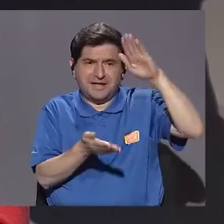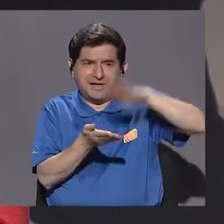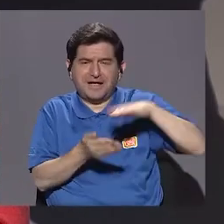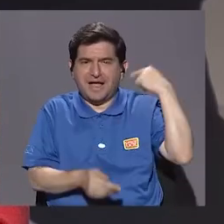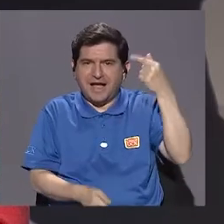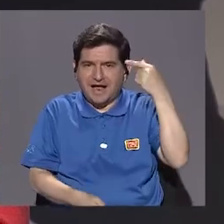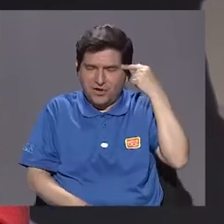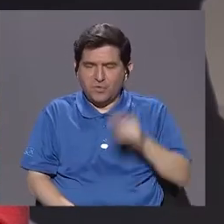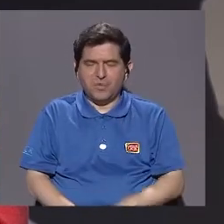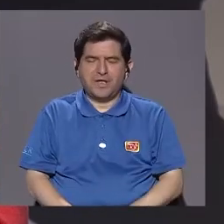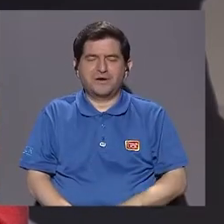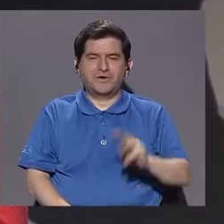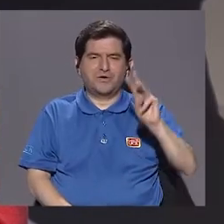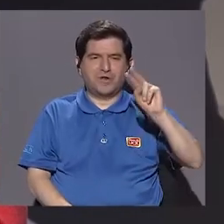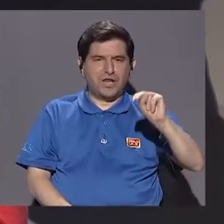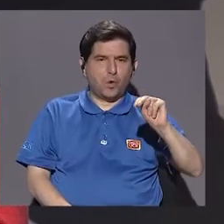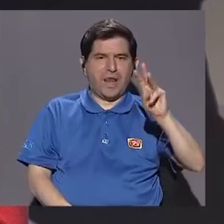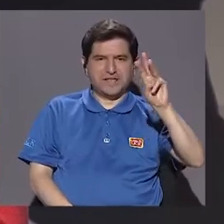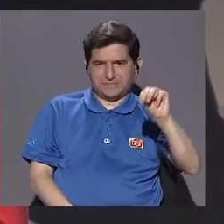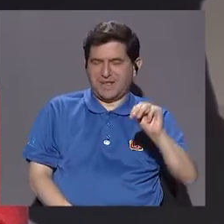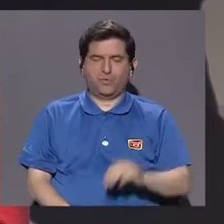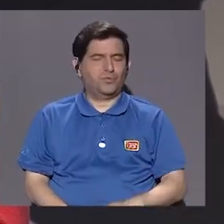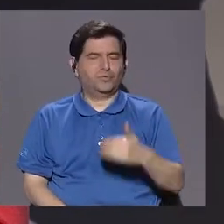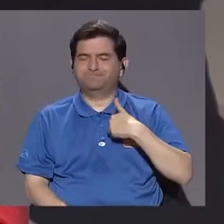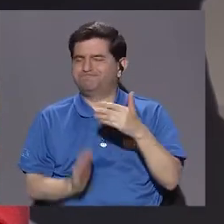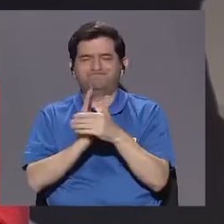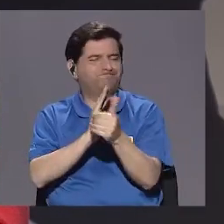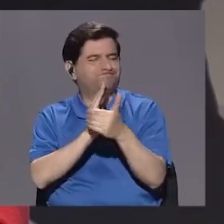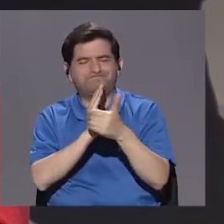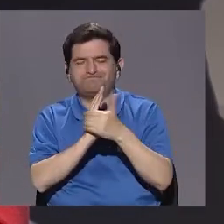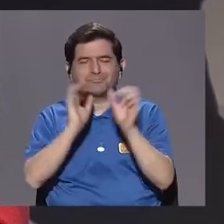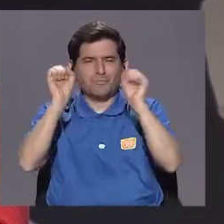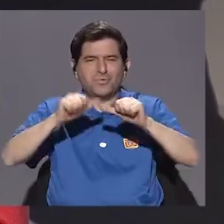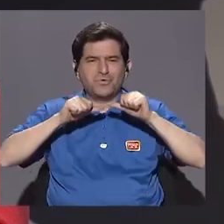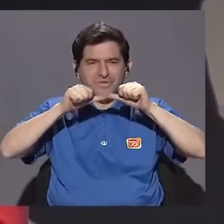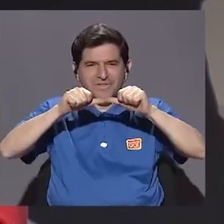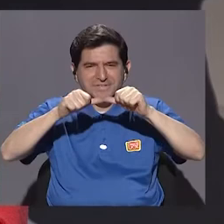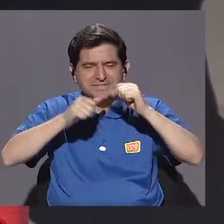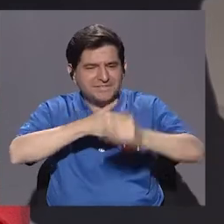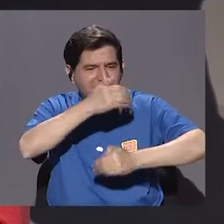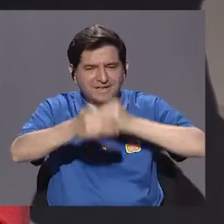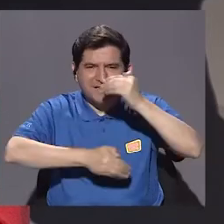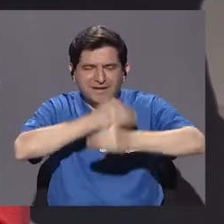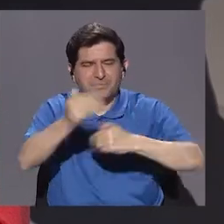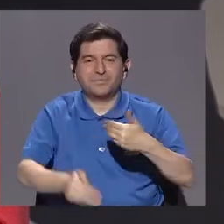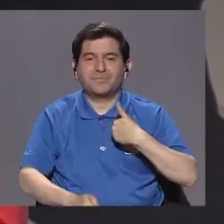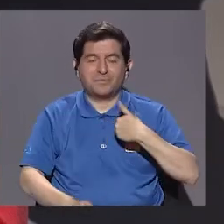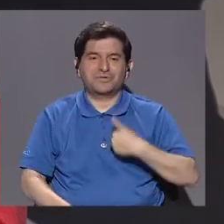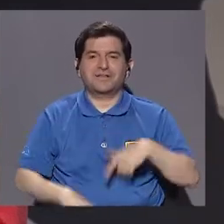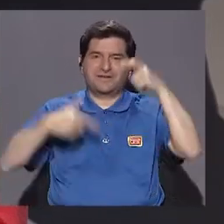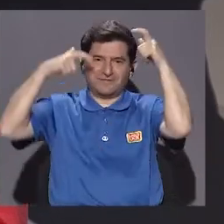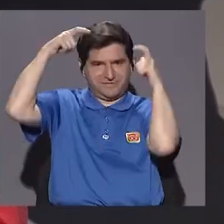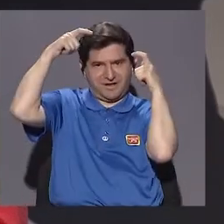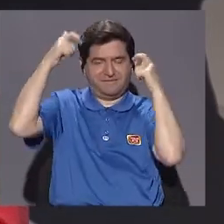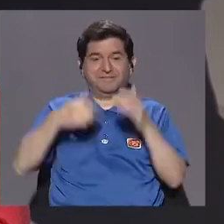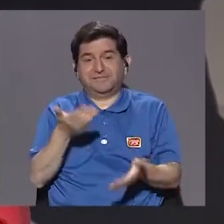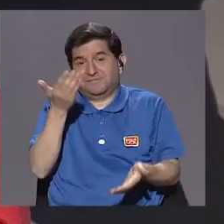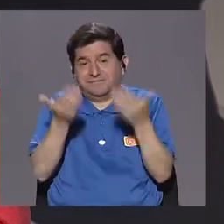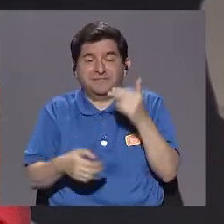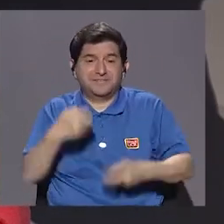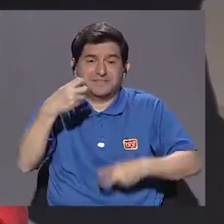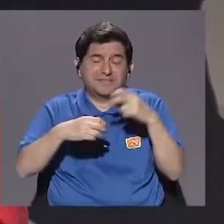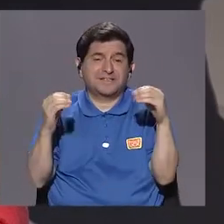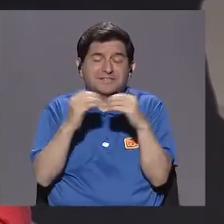gobierno de maduro que no ha tenido la entereza ni la capacidad para llevar adelante ese proceso como lo tenía chávez quizás la crisis